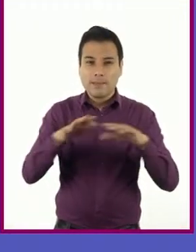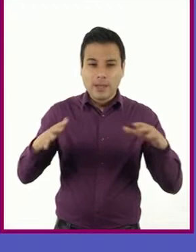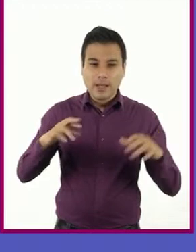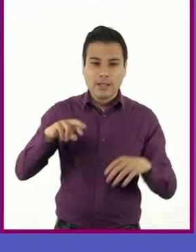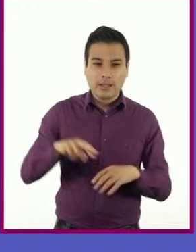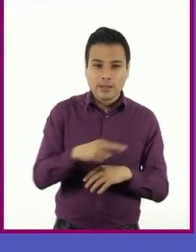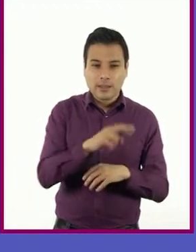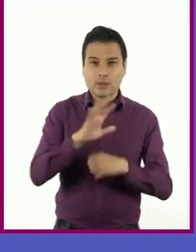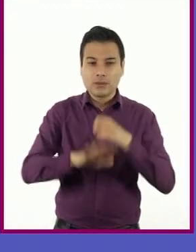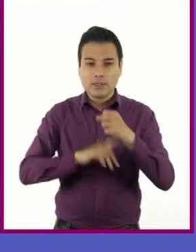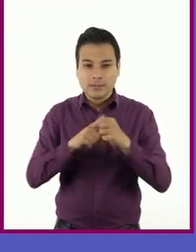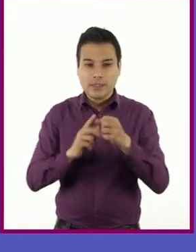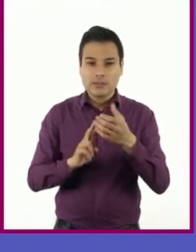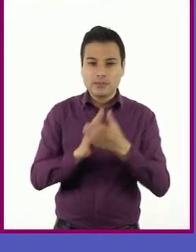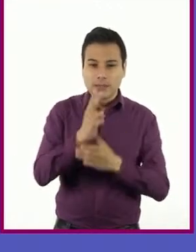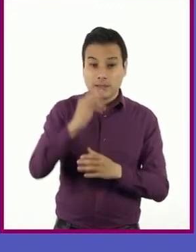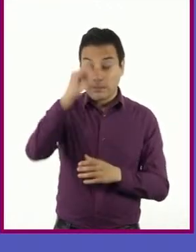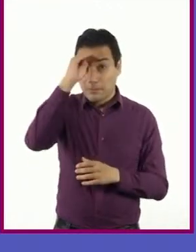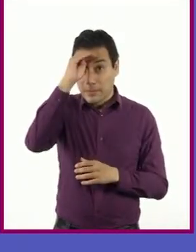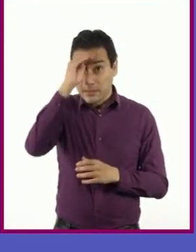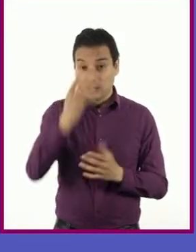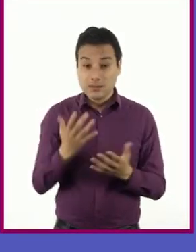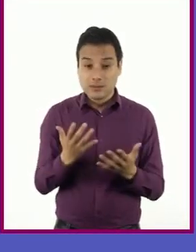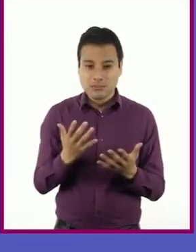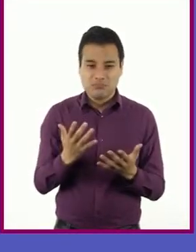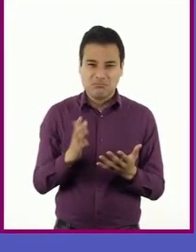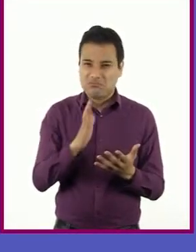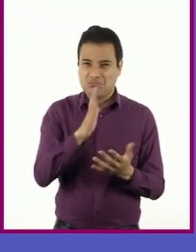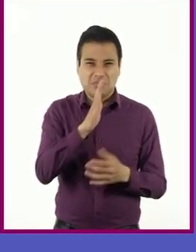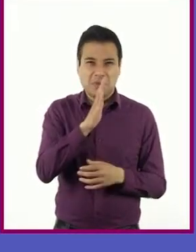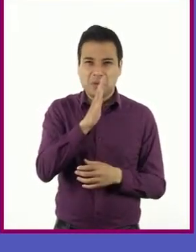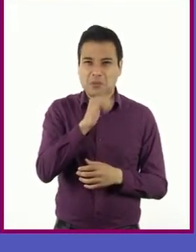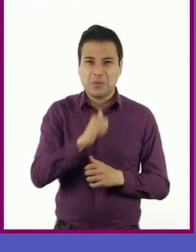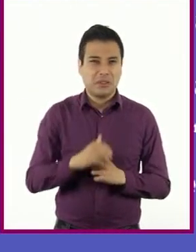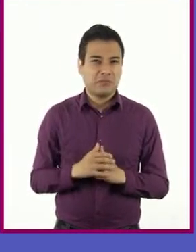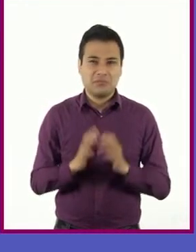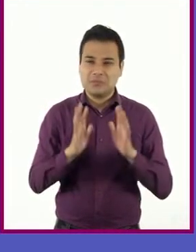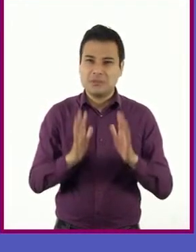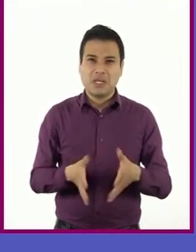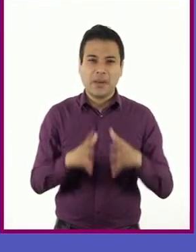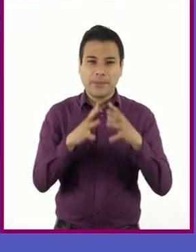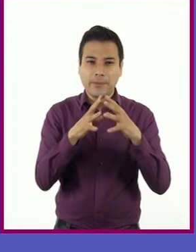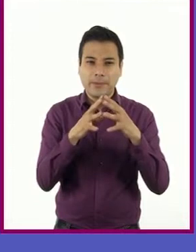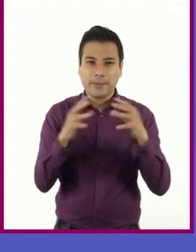plantas, ni se piensan ni pronuncian con atisbos y sonidos que no existen ya.